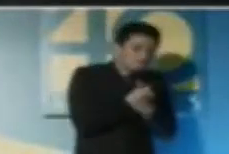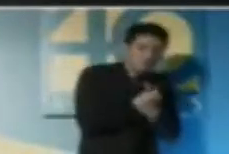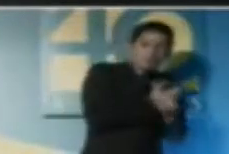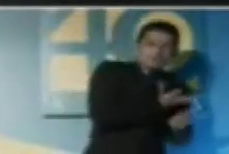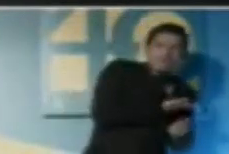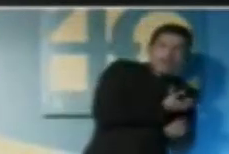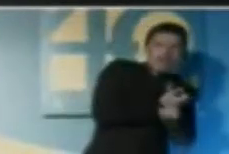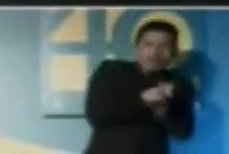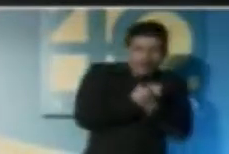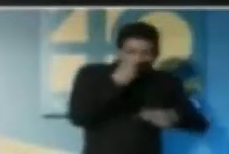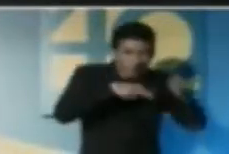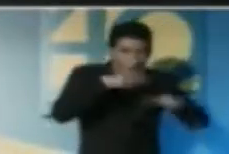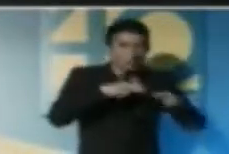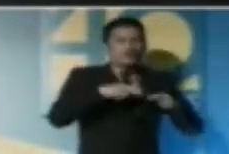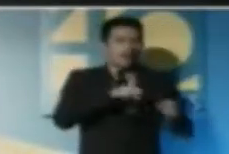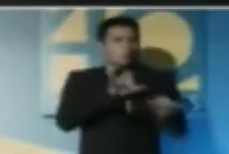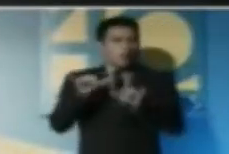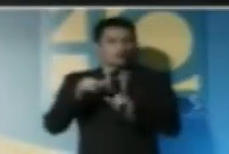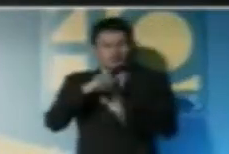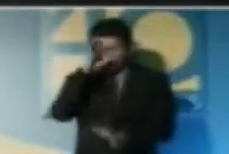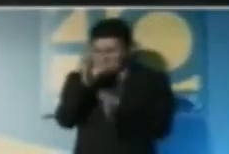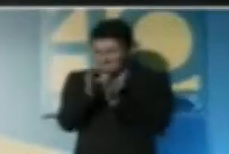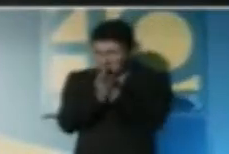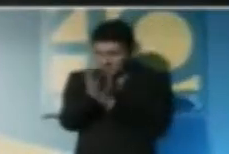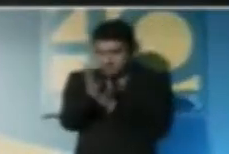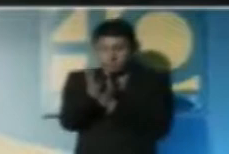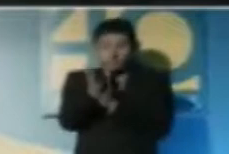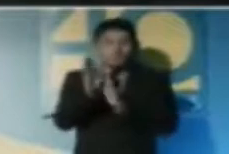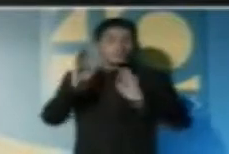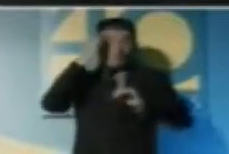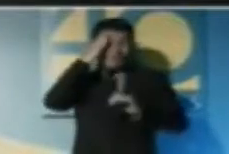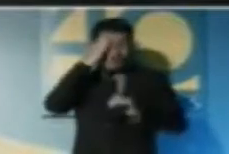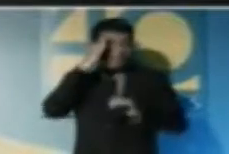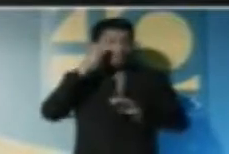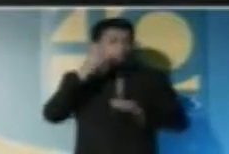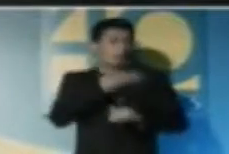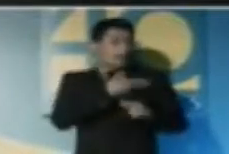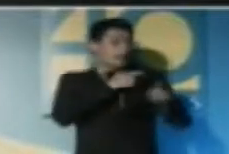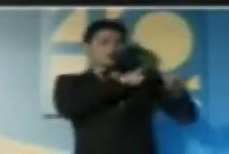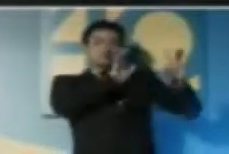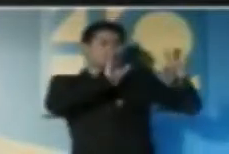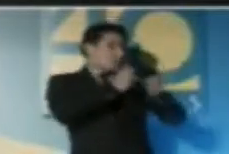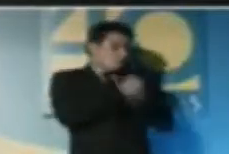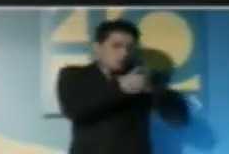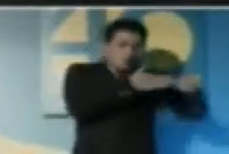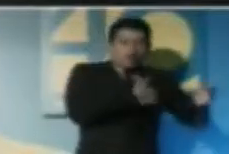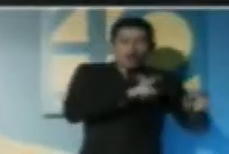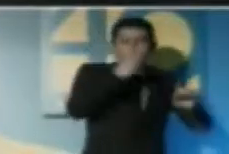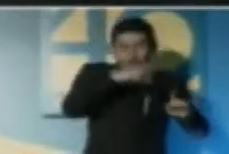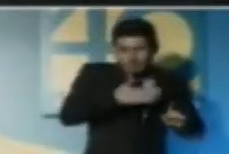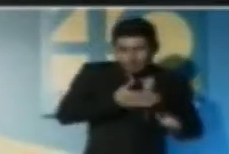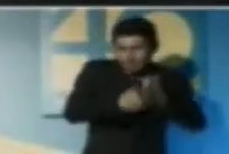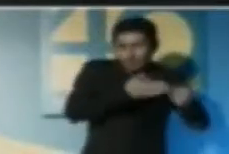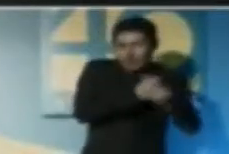lealtad, sin razón, porque existe, simplemente por ser nuestra, por lo que es y por